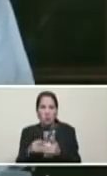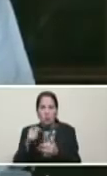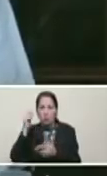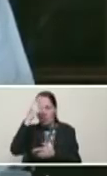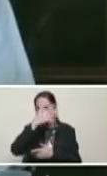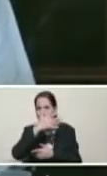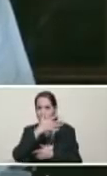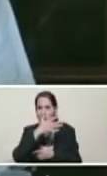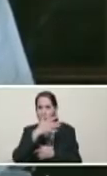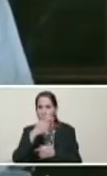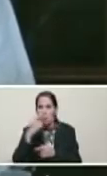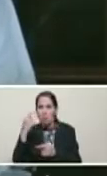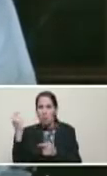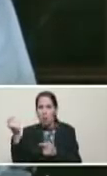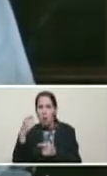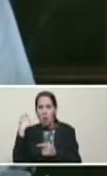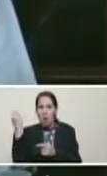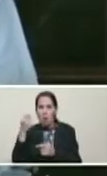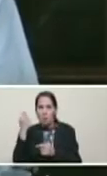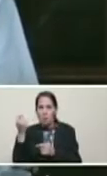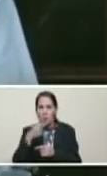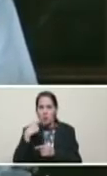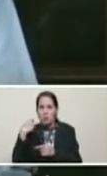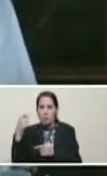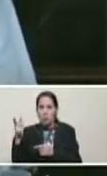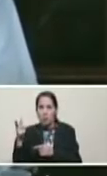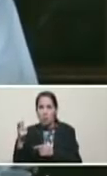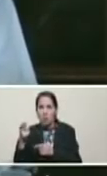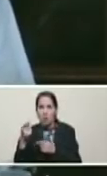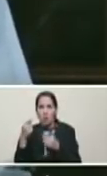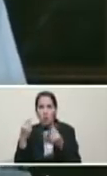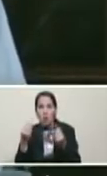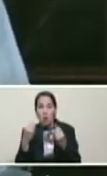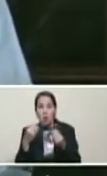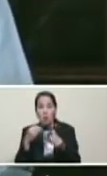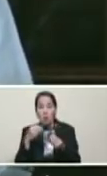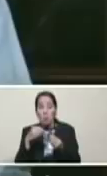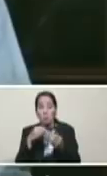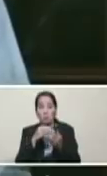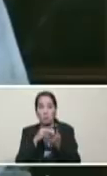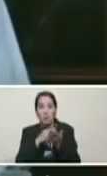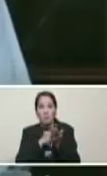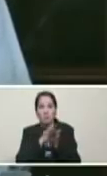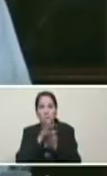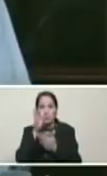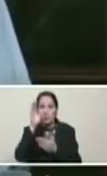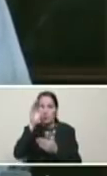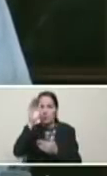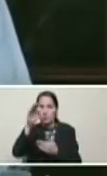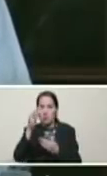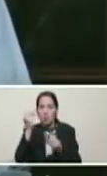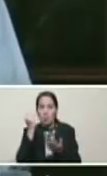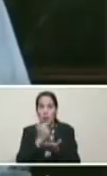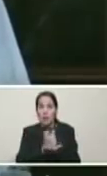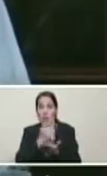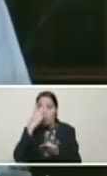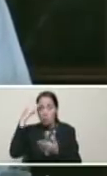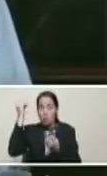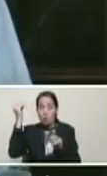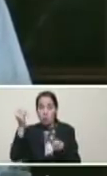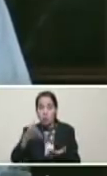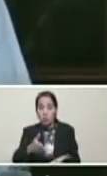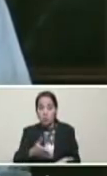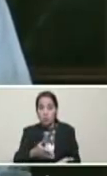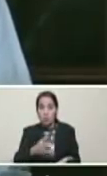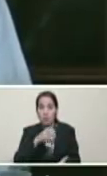aquí llevo mi onda tenemos un solo destino marcado por dios marcado por la historia